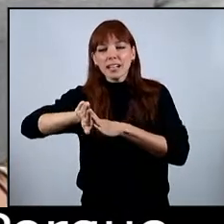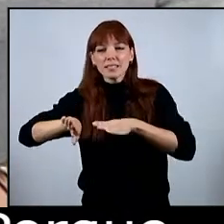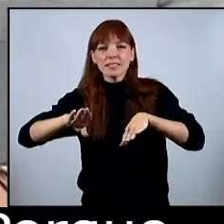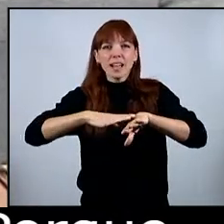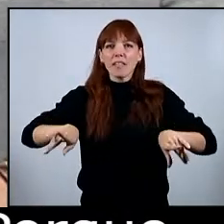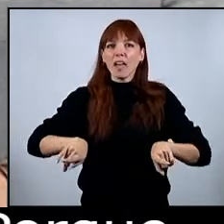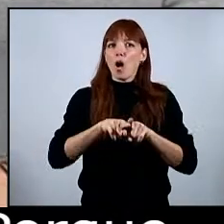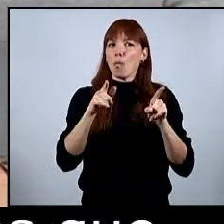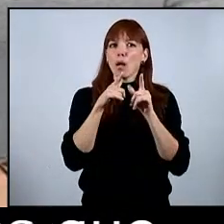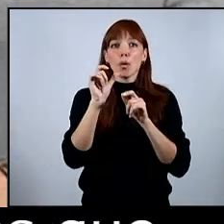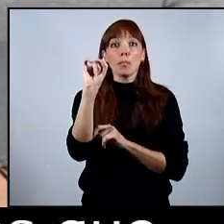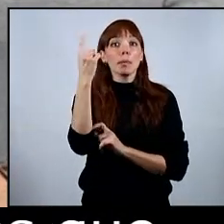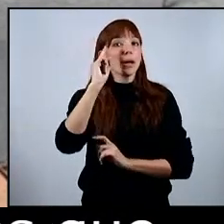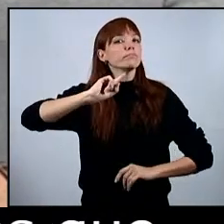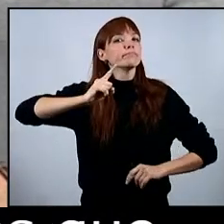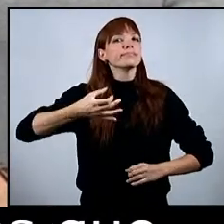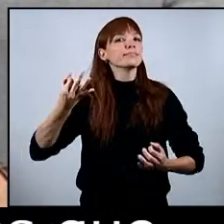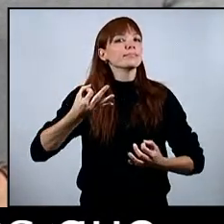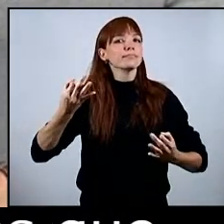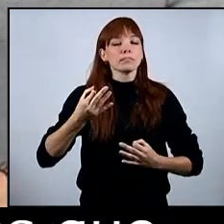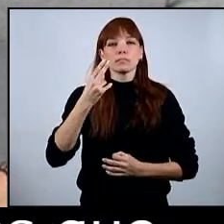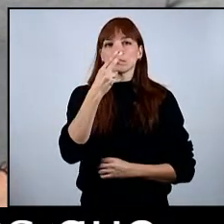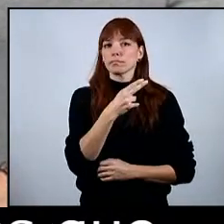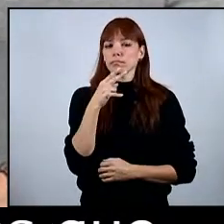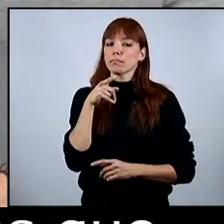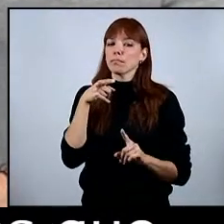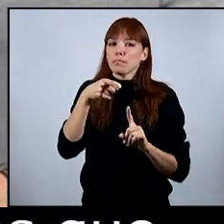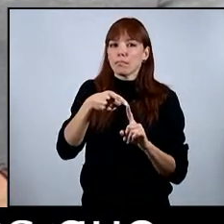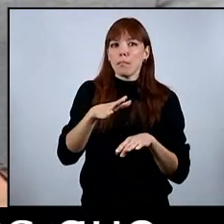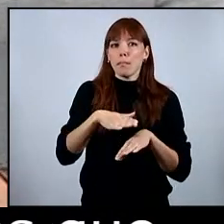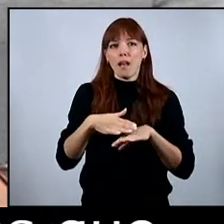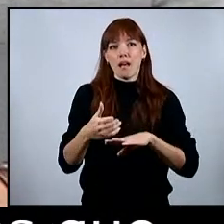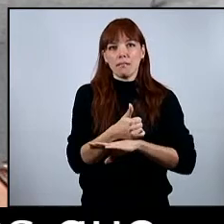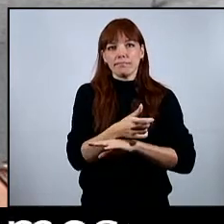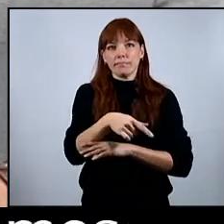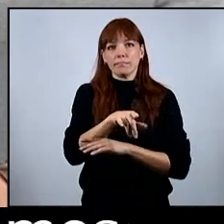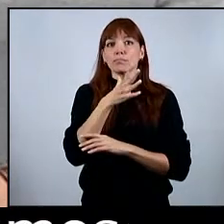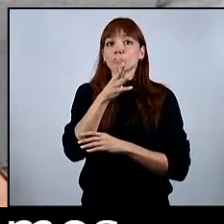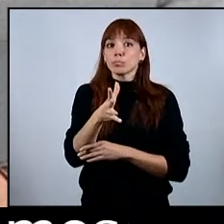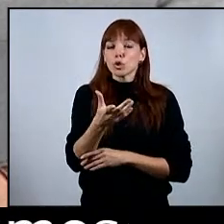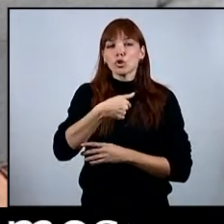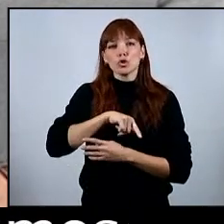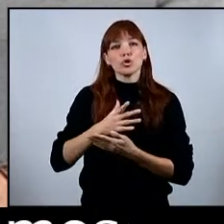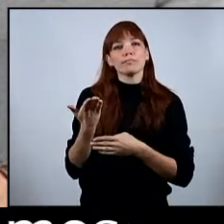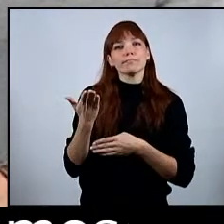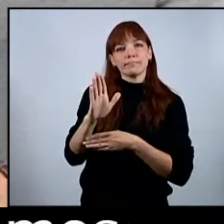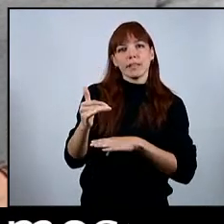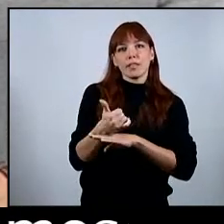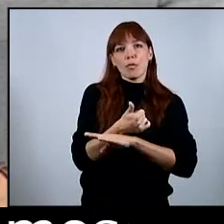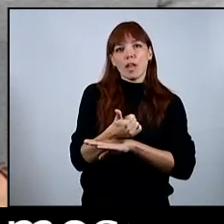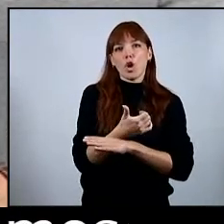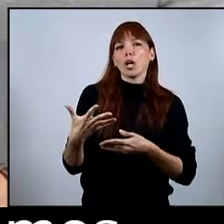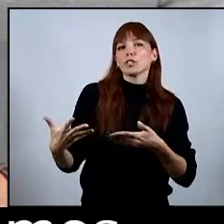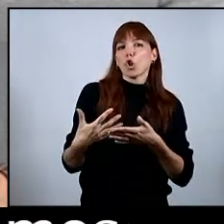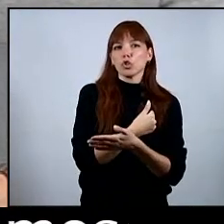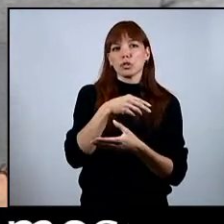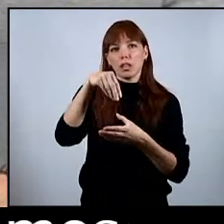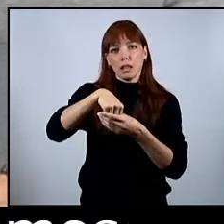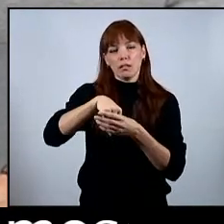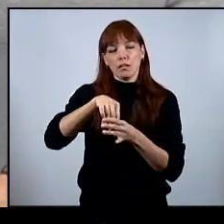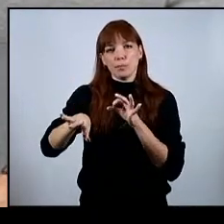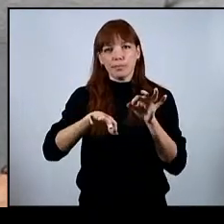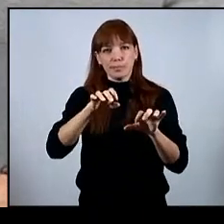con los ciudadanos extremeños, a los que estamos representando en la Asamblea de Extremadura. Y queremos